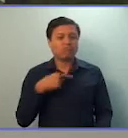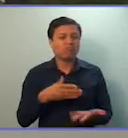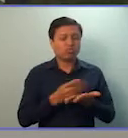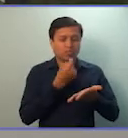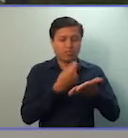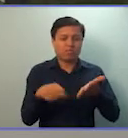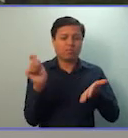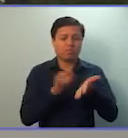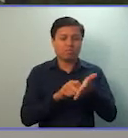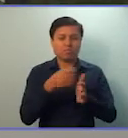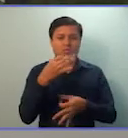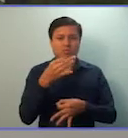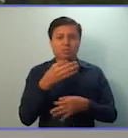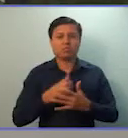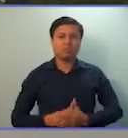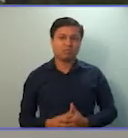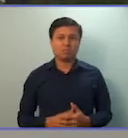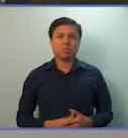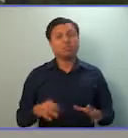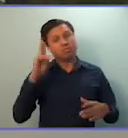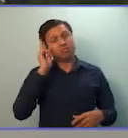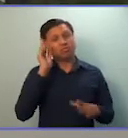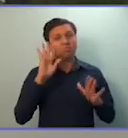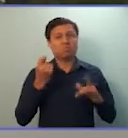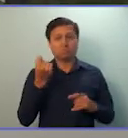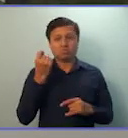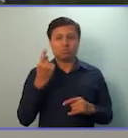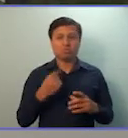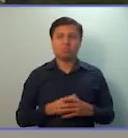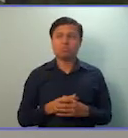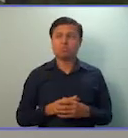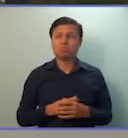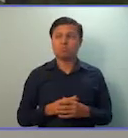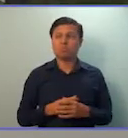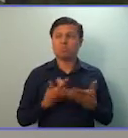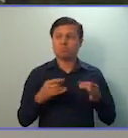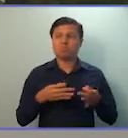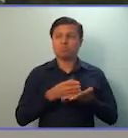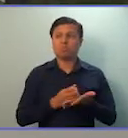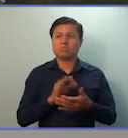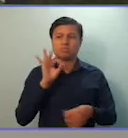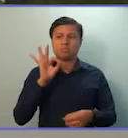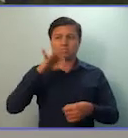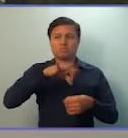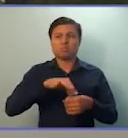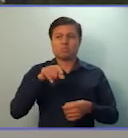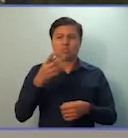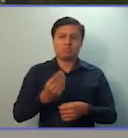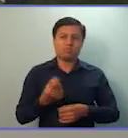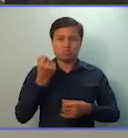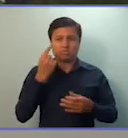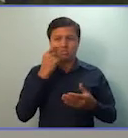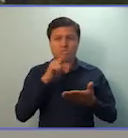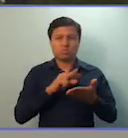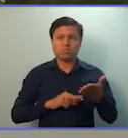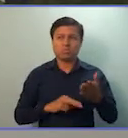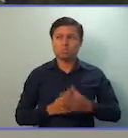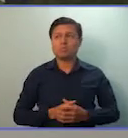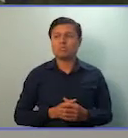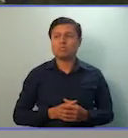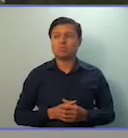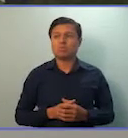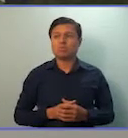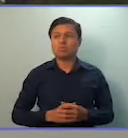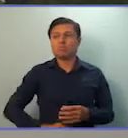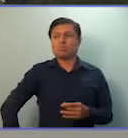firmas el padrón de firmas en razón dan dos veces que ya has asistido a votar y firmas en en donde te toca y te realizan el dow y